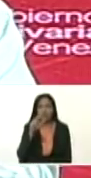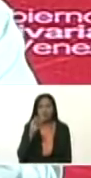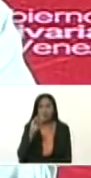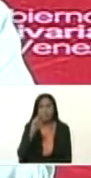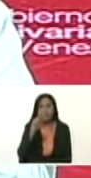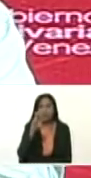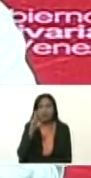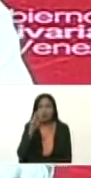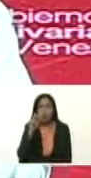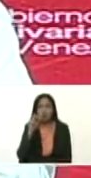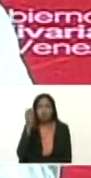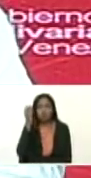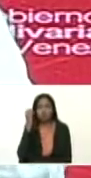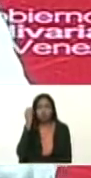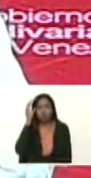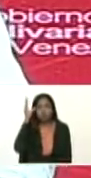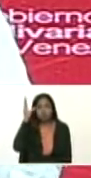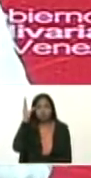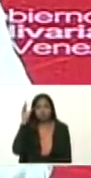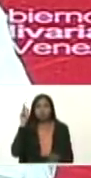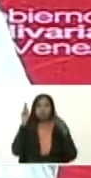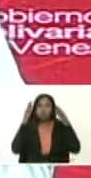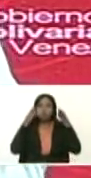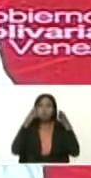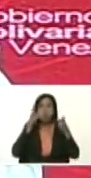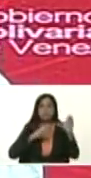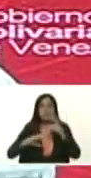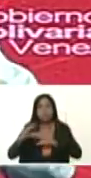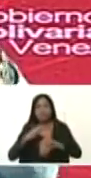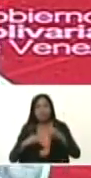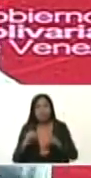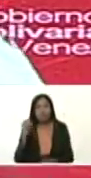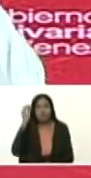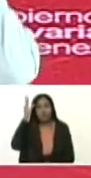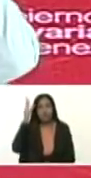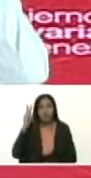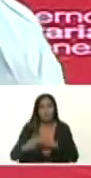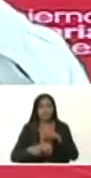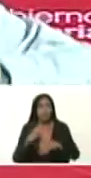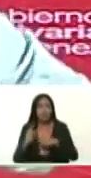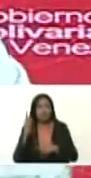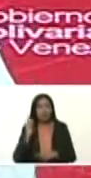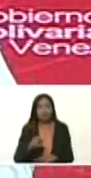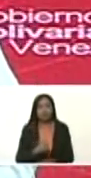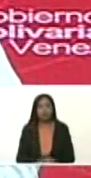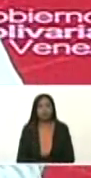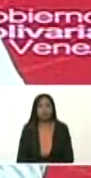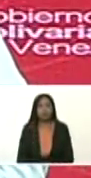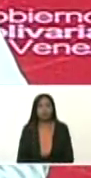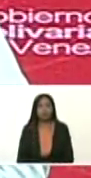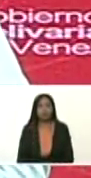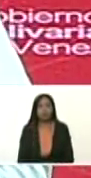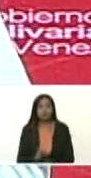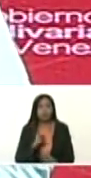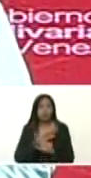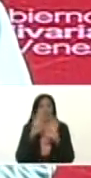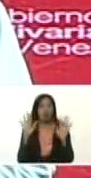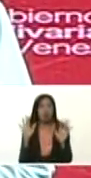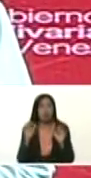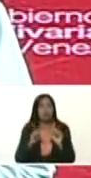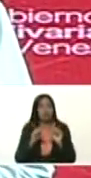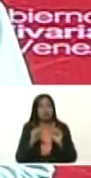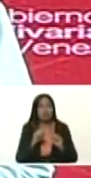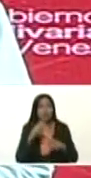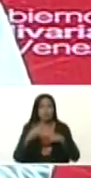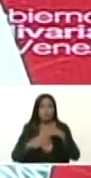capacidad pedagógica, formativa, académica, científica, su capacidad productiva. Y efectivamente, seguir